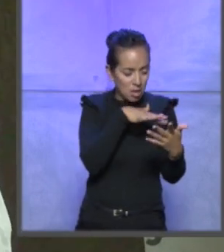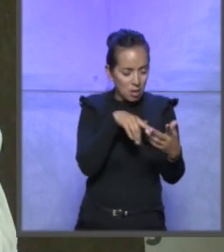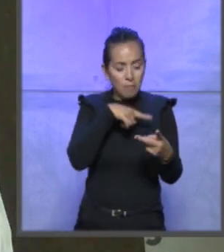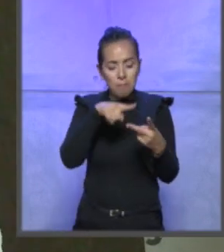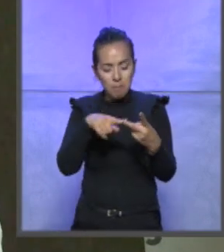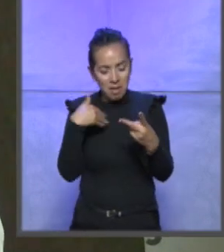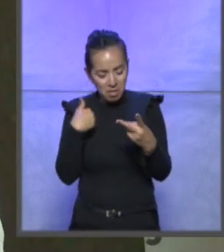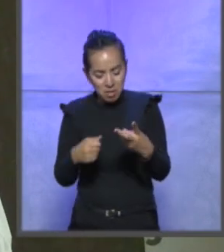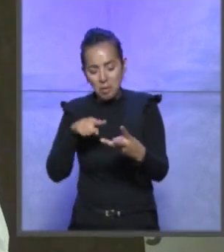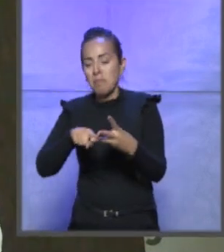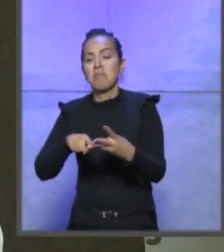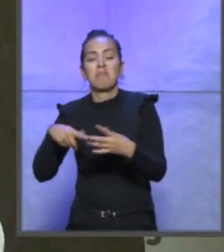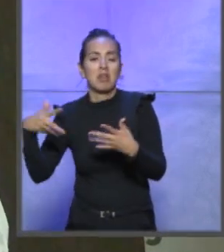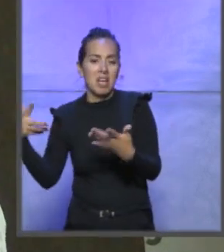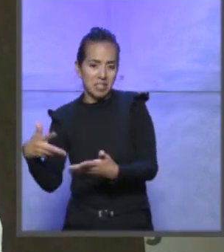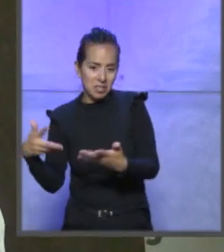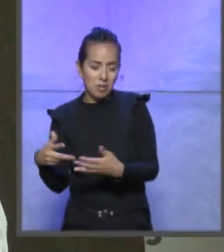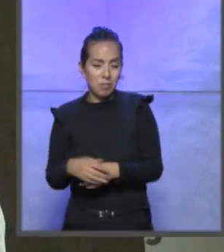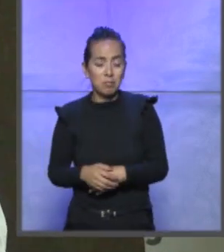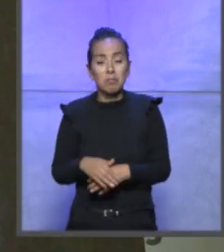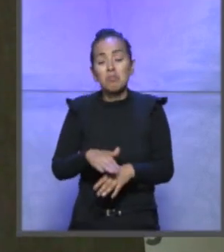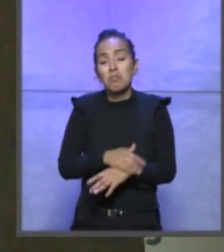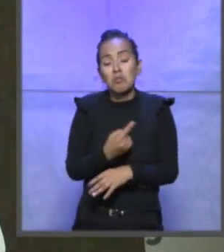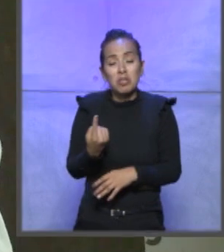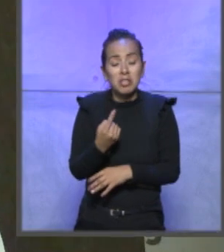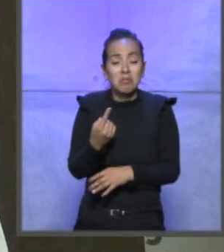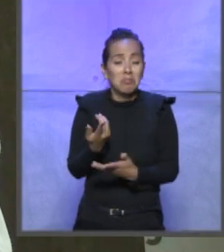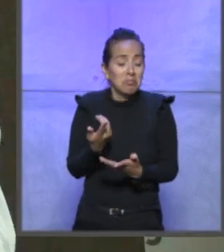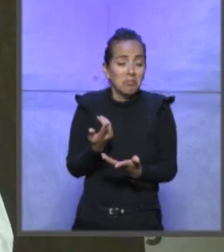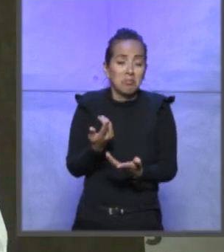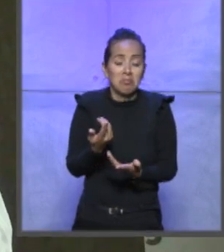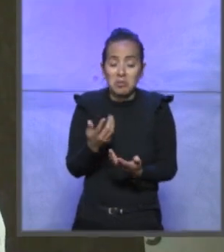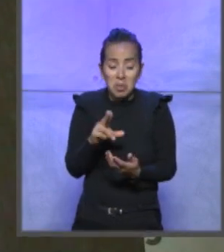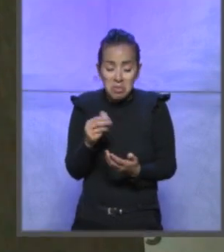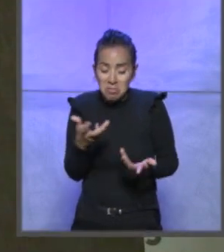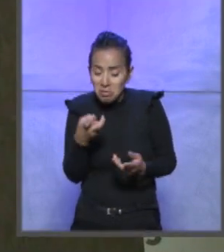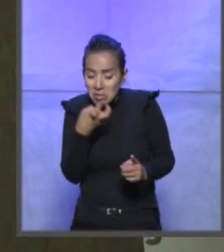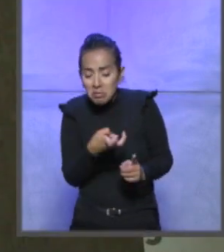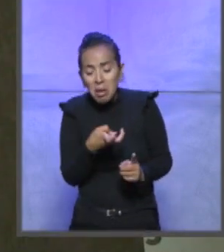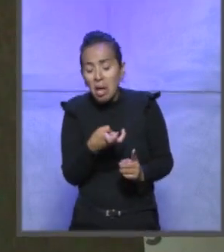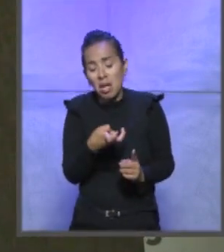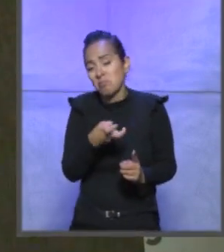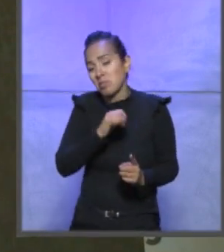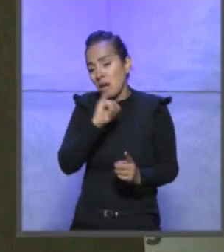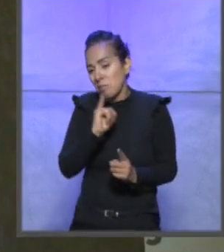leerlo, entenderlo y accionarlo. ¿Por qué? Porque si no, nunca vamos a lograr nada. Y me gusta mucho me imagino que